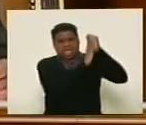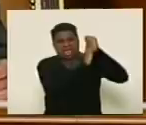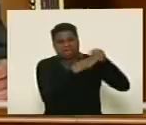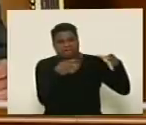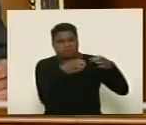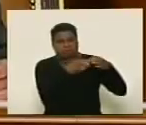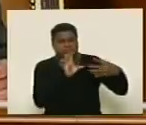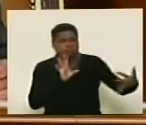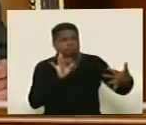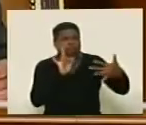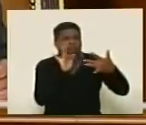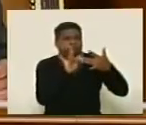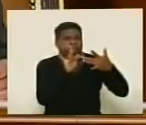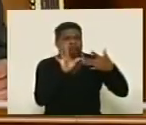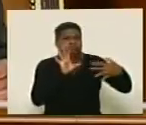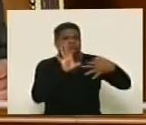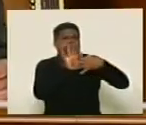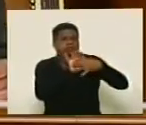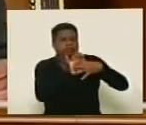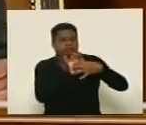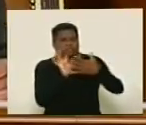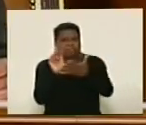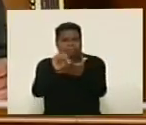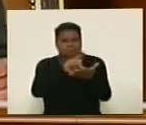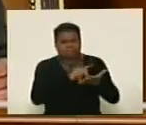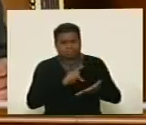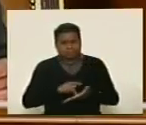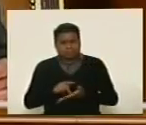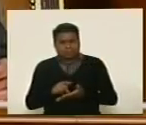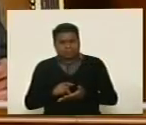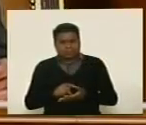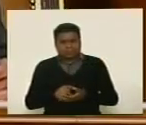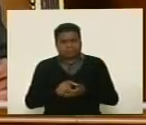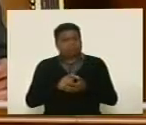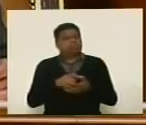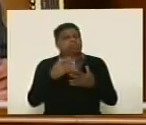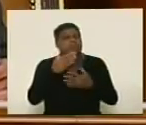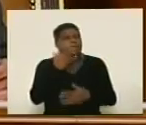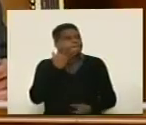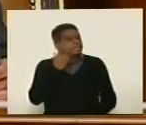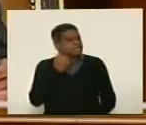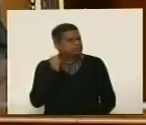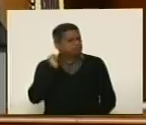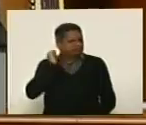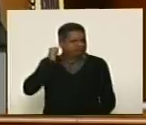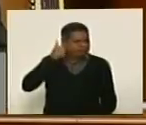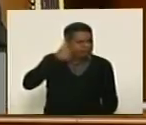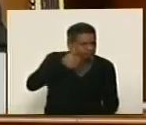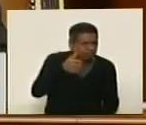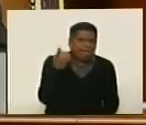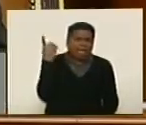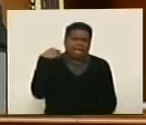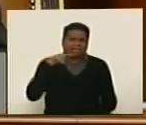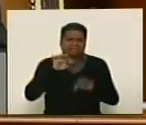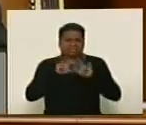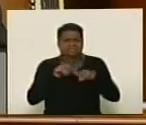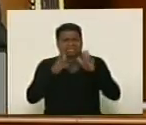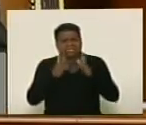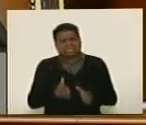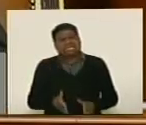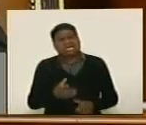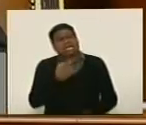¿verdad? Elvis Amoroso es un parlamentario con amplia experiencia, fue secretario general de la Constituyente del